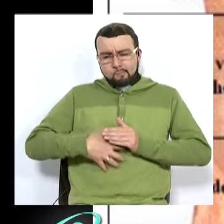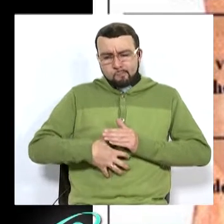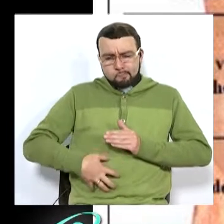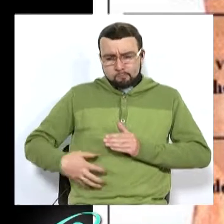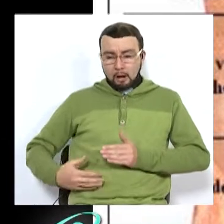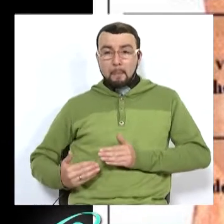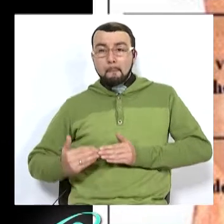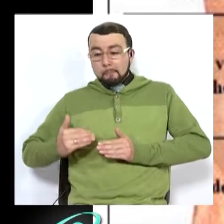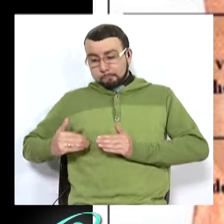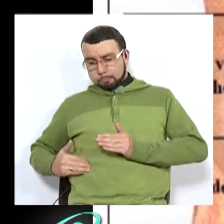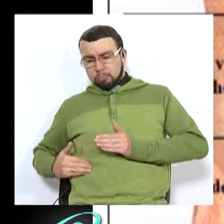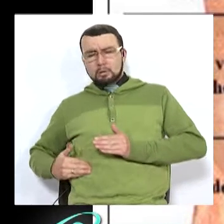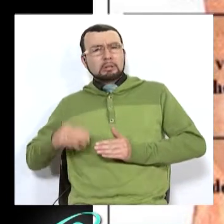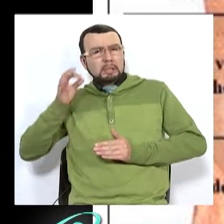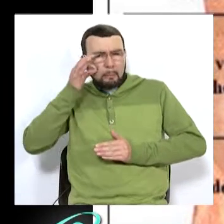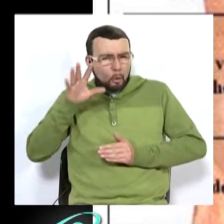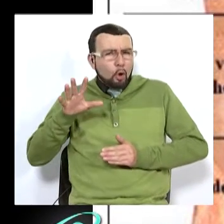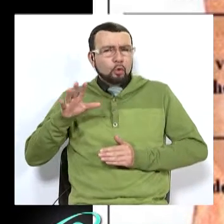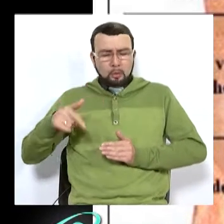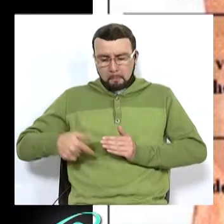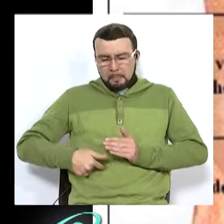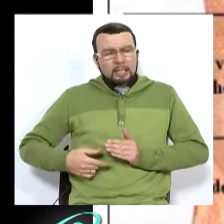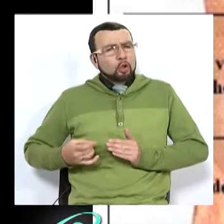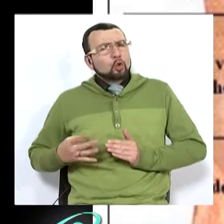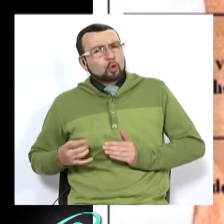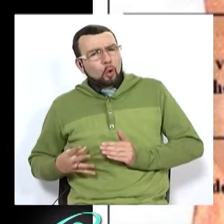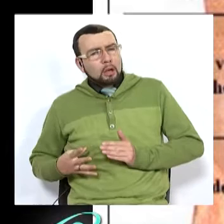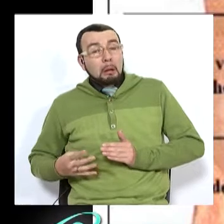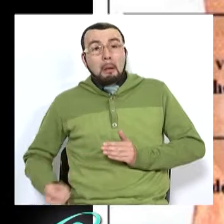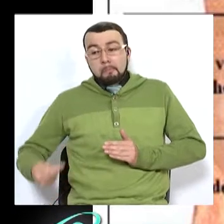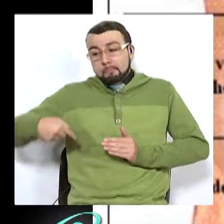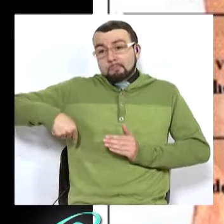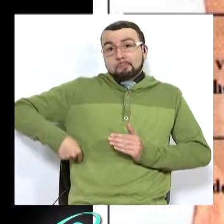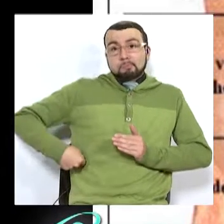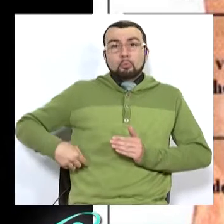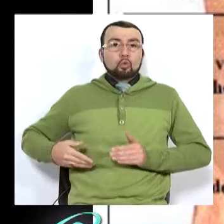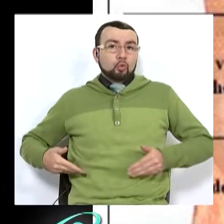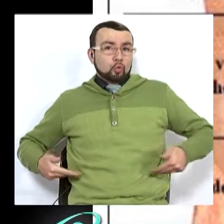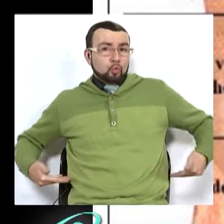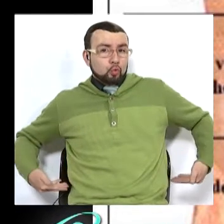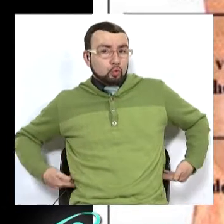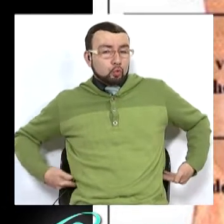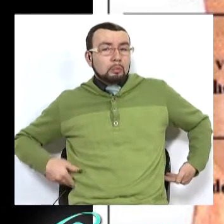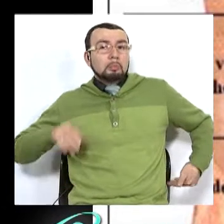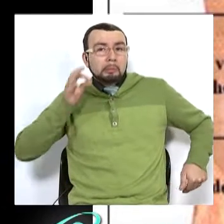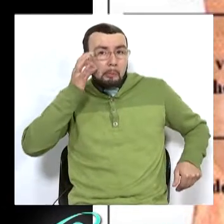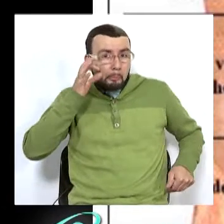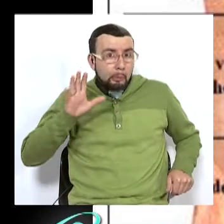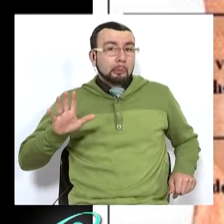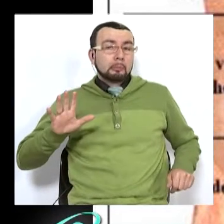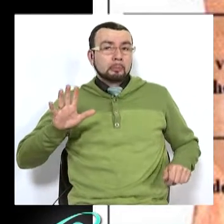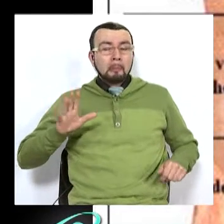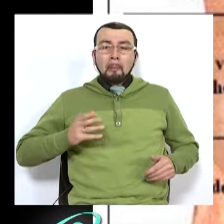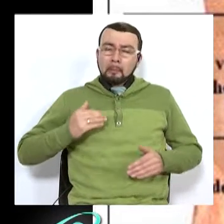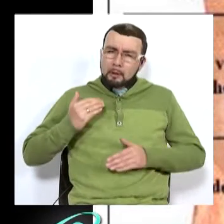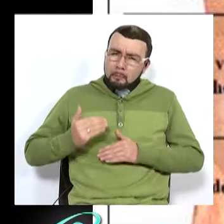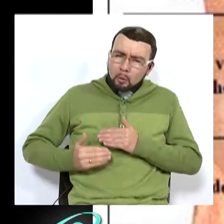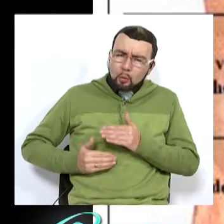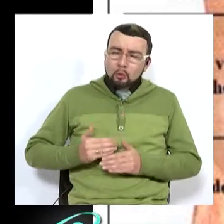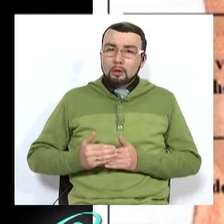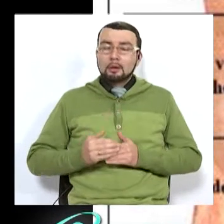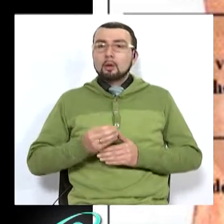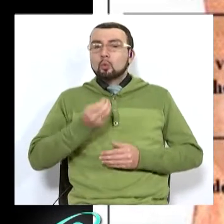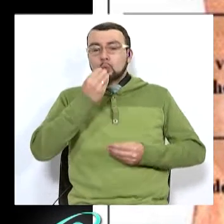puede haber un dolor referido en ese lugar, sobre todo en la parte de cáliz, desde cáliz, donde empieza el proceso de